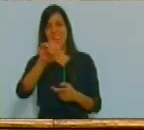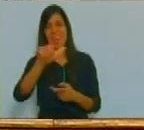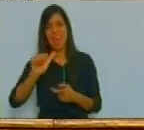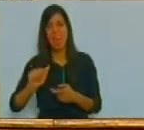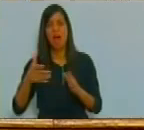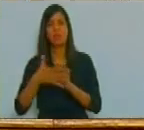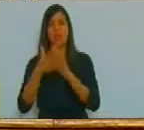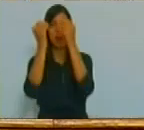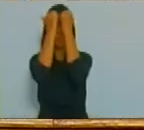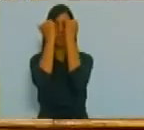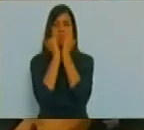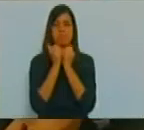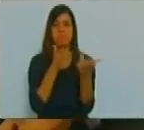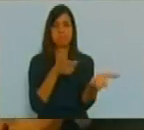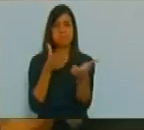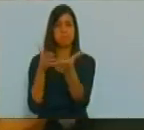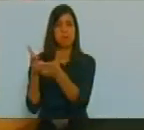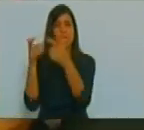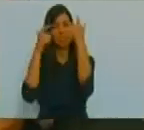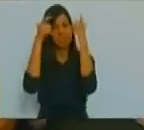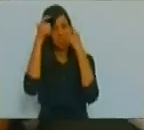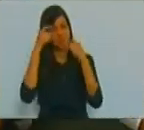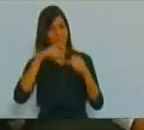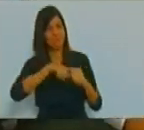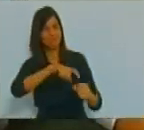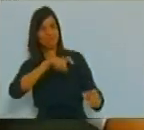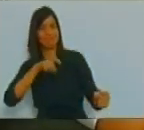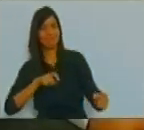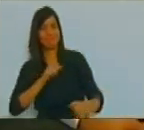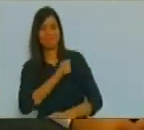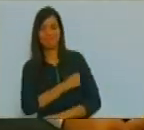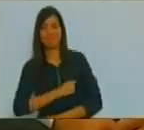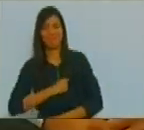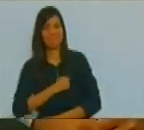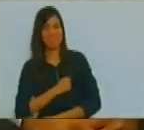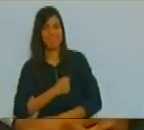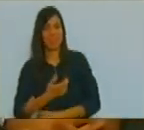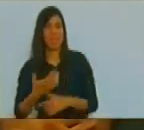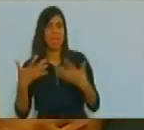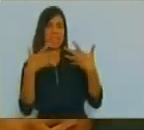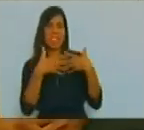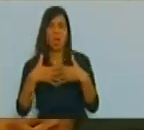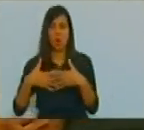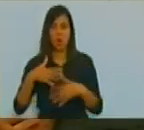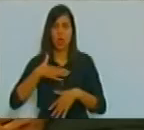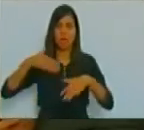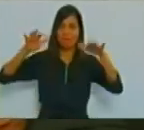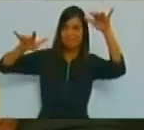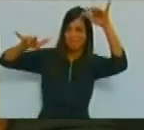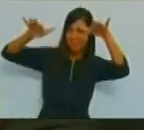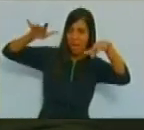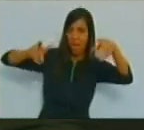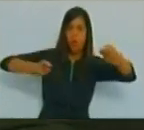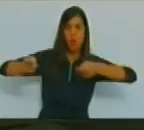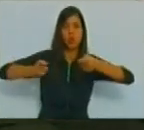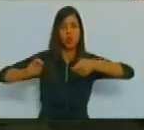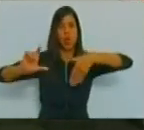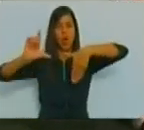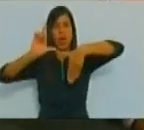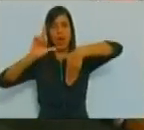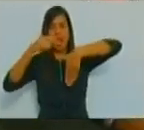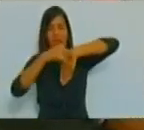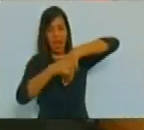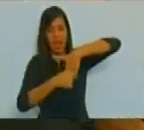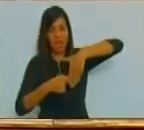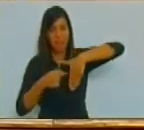terrorismo todos comodines para justificar y dominar la intervención de países no